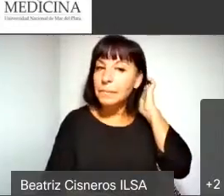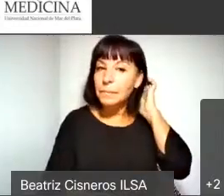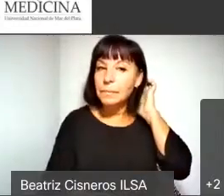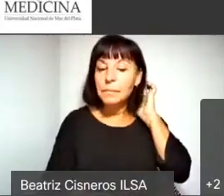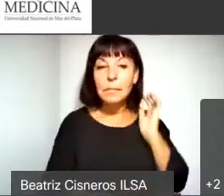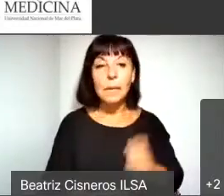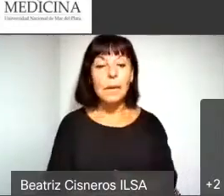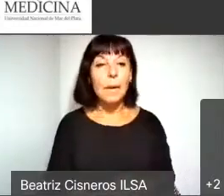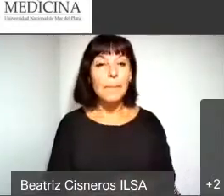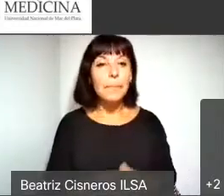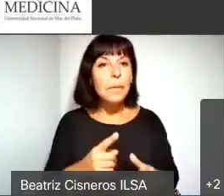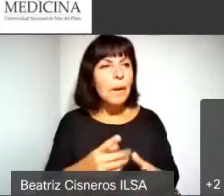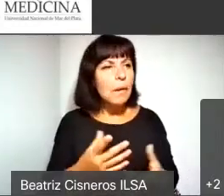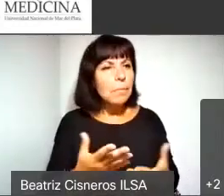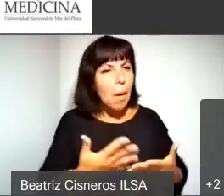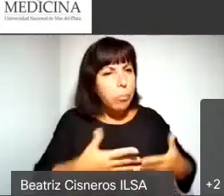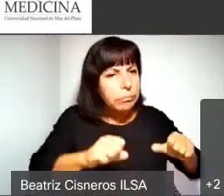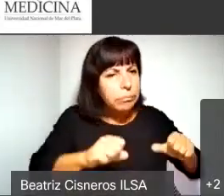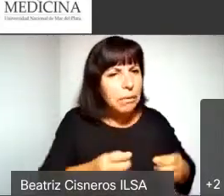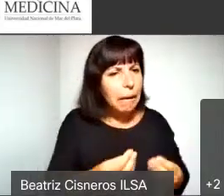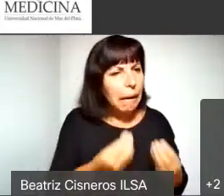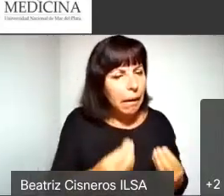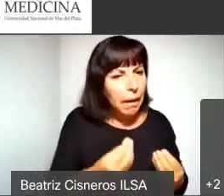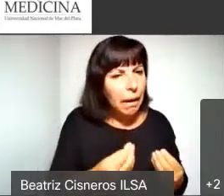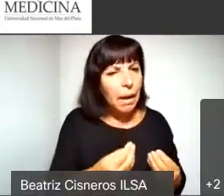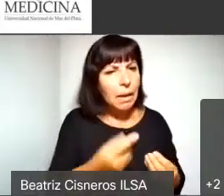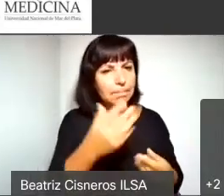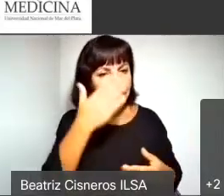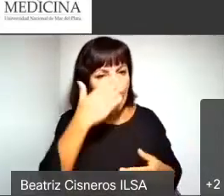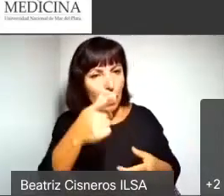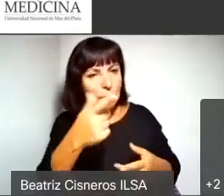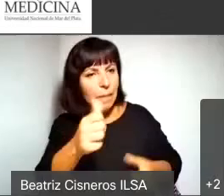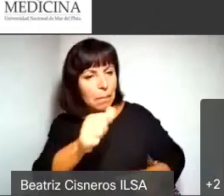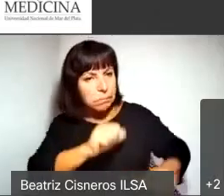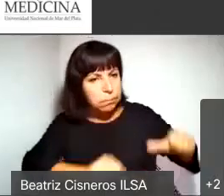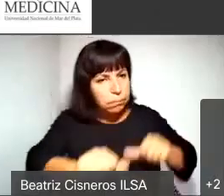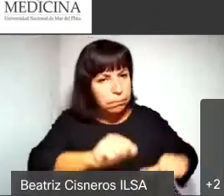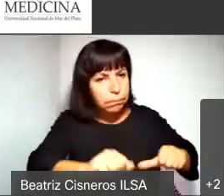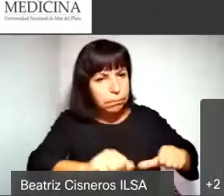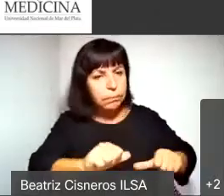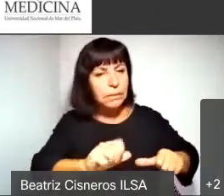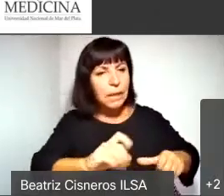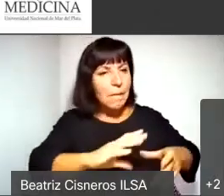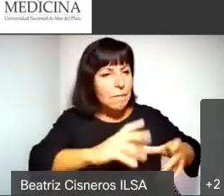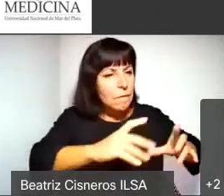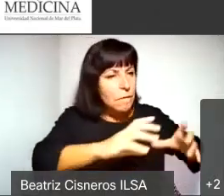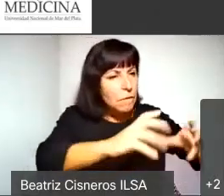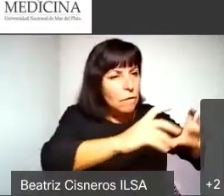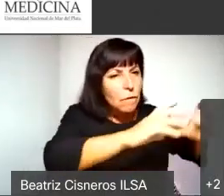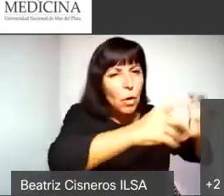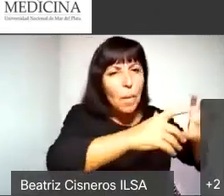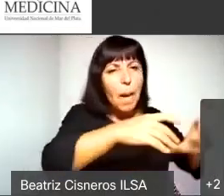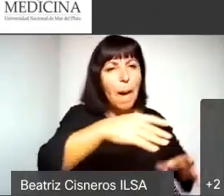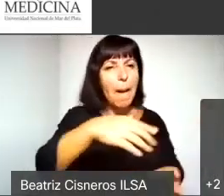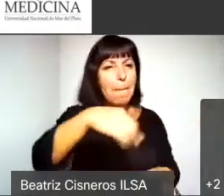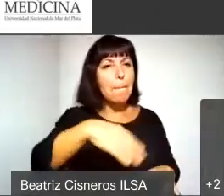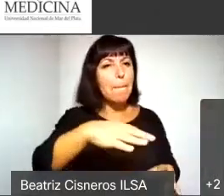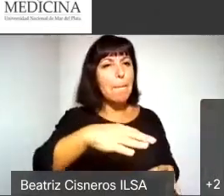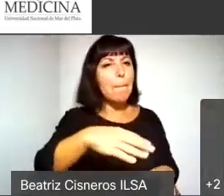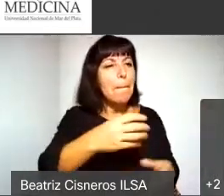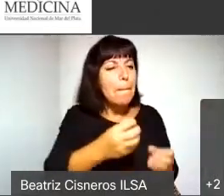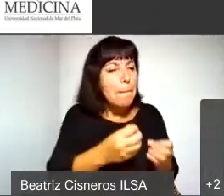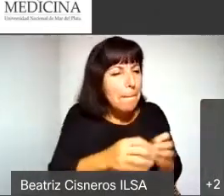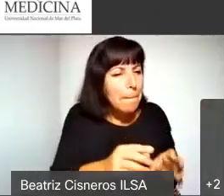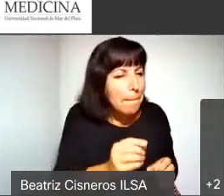bueno, ¿qué encontraron ellos? Que a partir de este experimento comenzaban a formarse los precursores de las biomoléculas, lo que